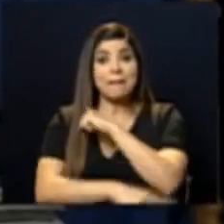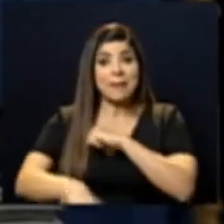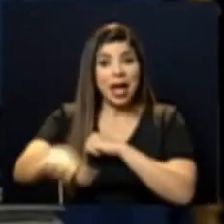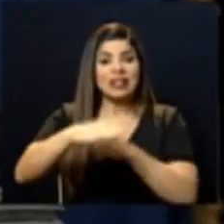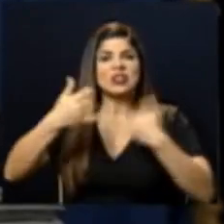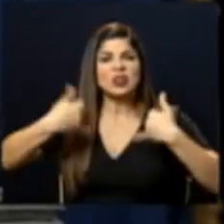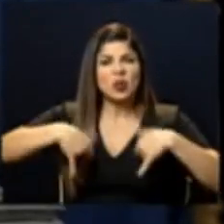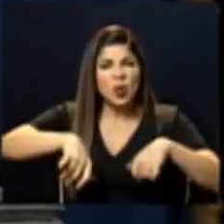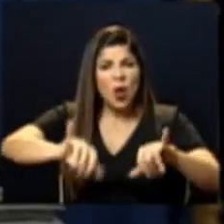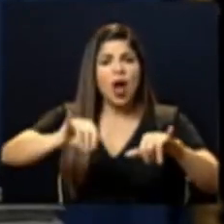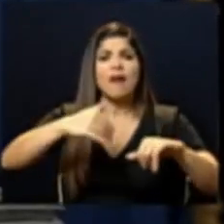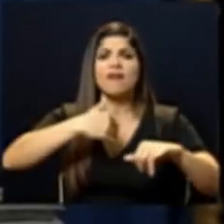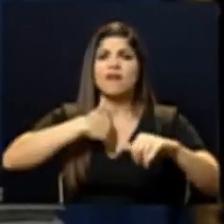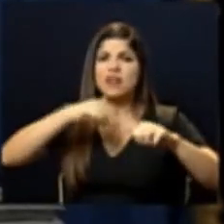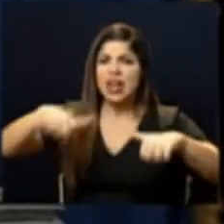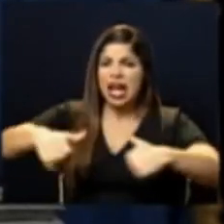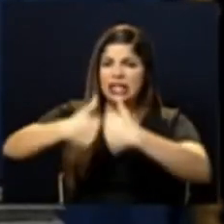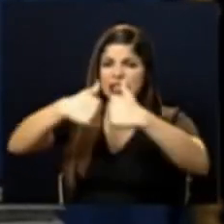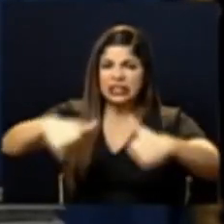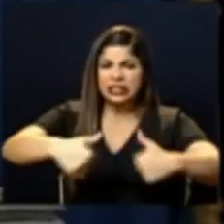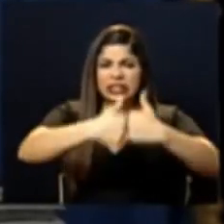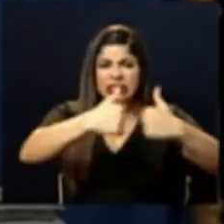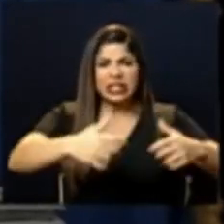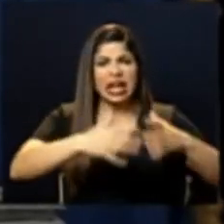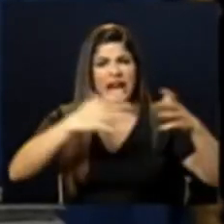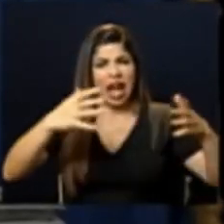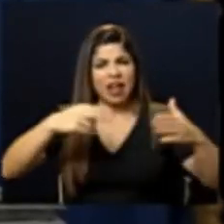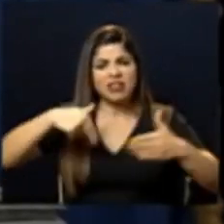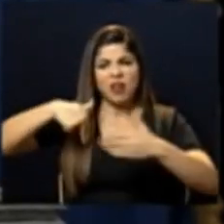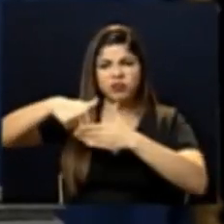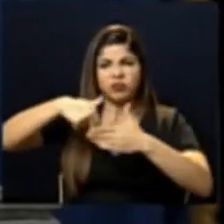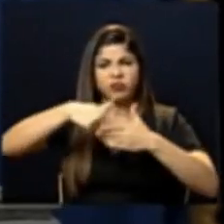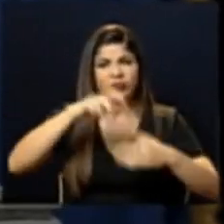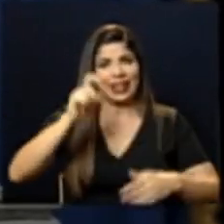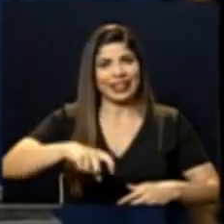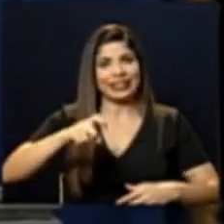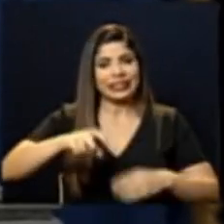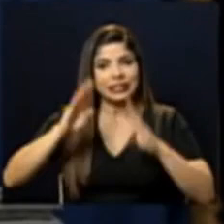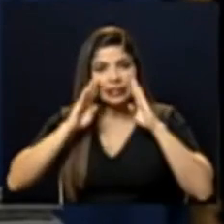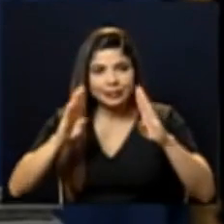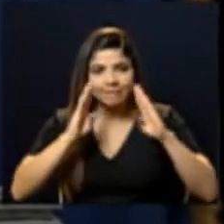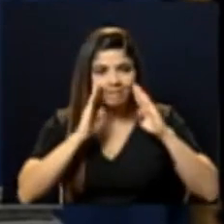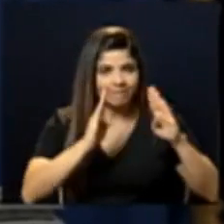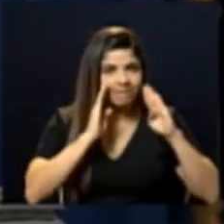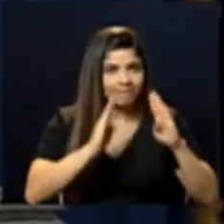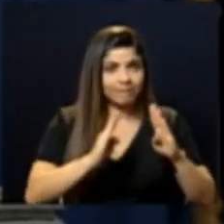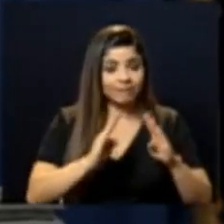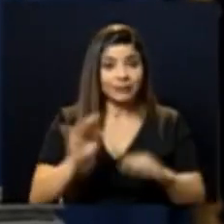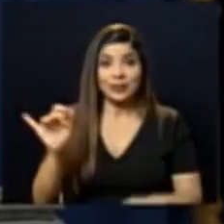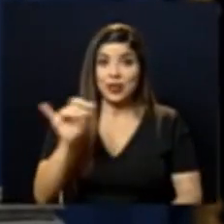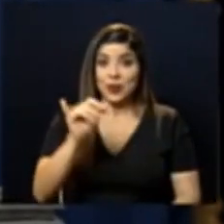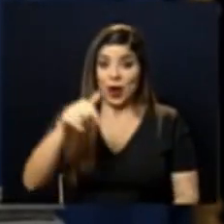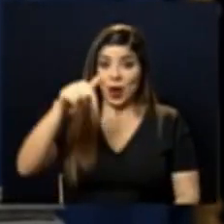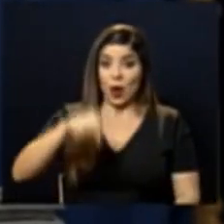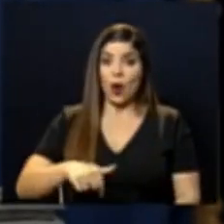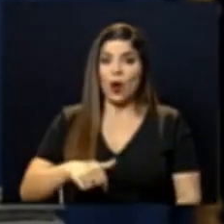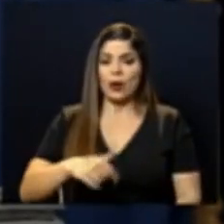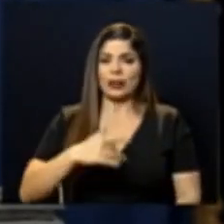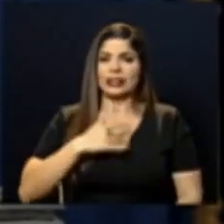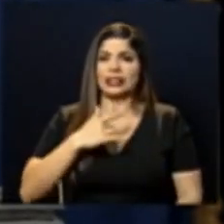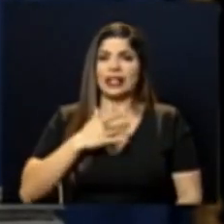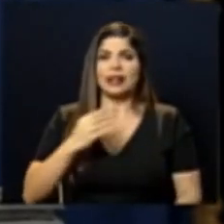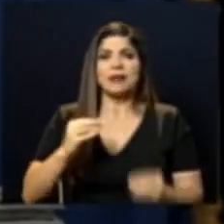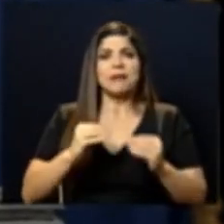retos grandes y dificultades que atender. Pero así como hoy estamos más